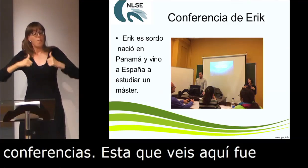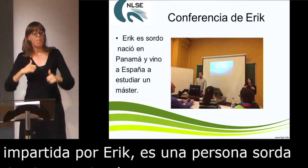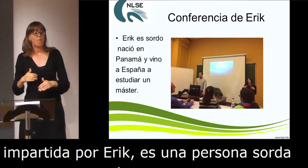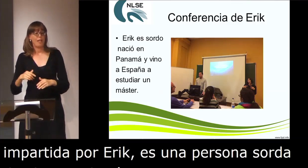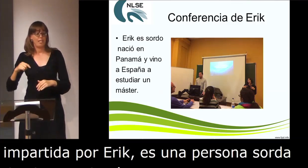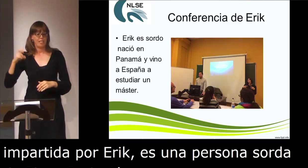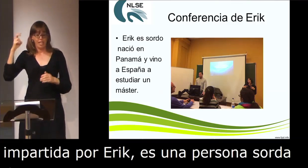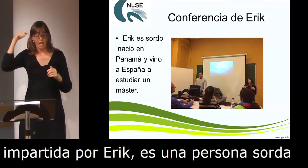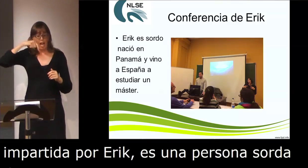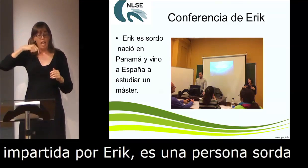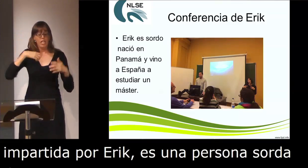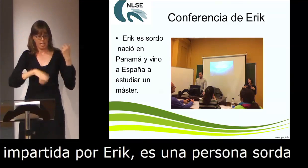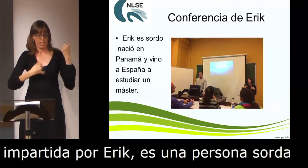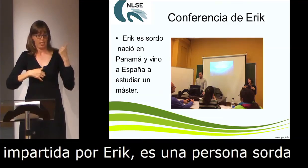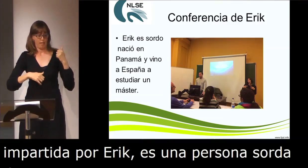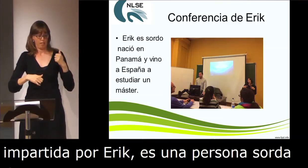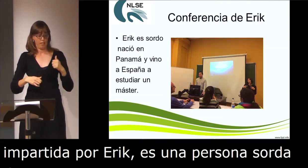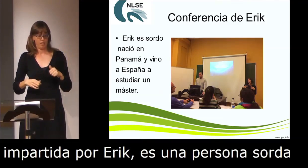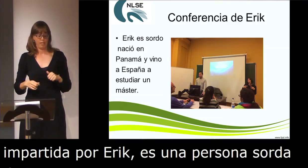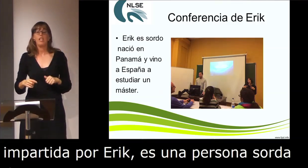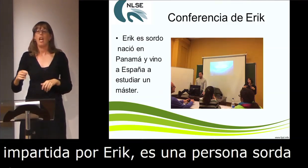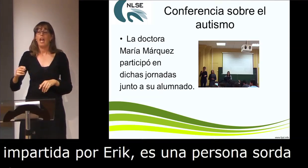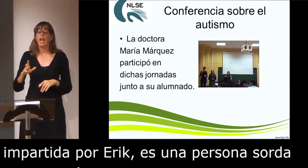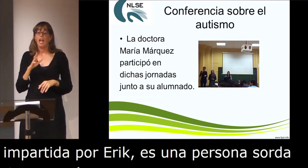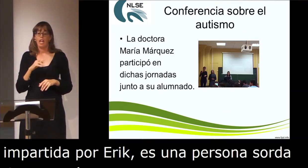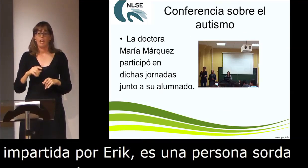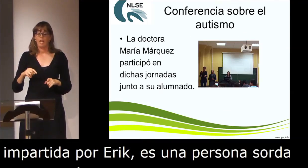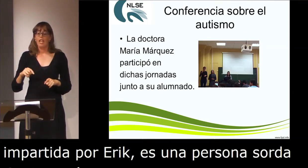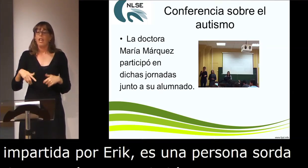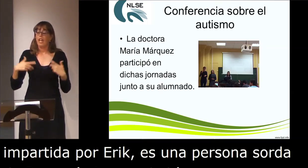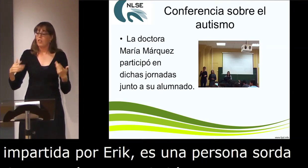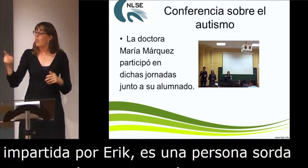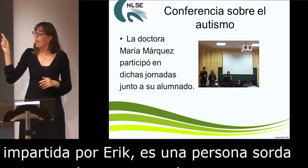Aunque él había estudiado aquí un máster en Sevilla, me refiero.